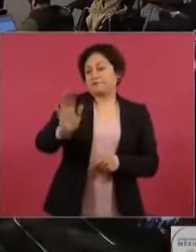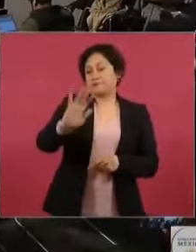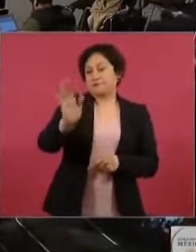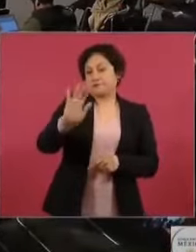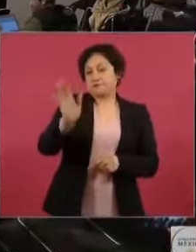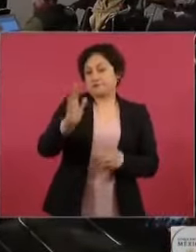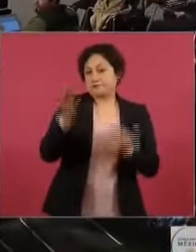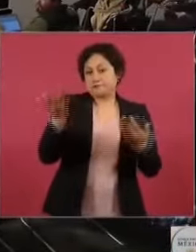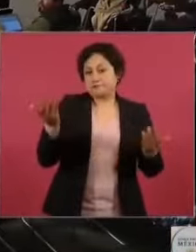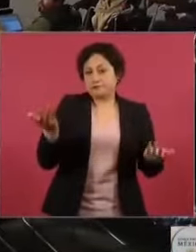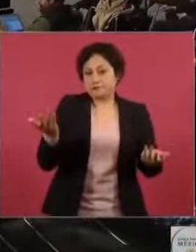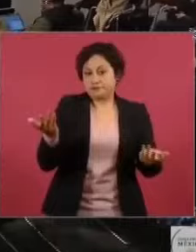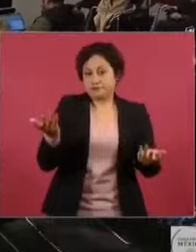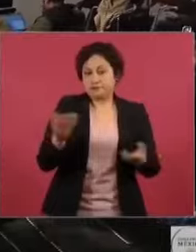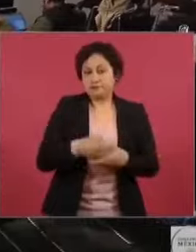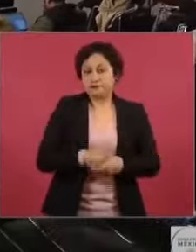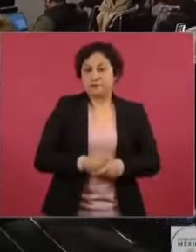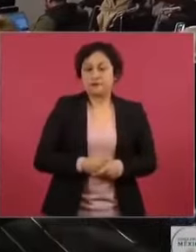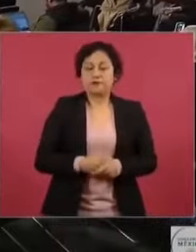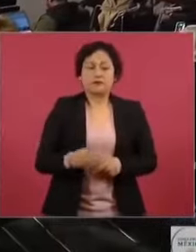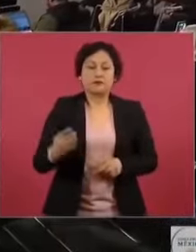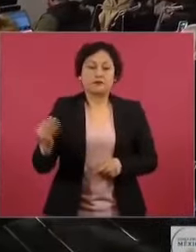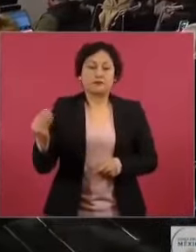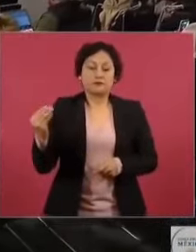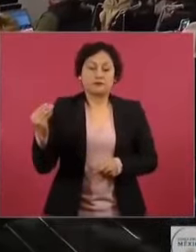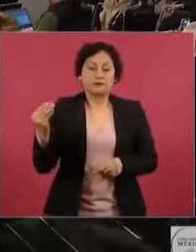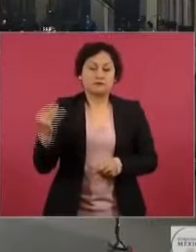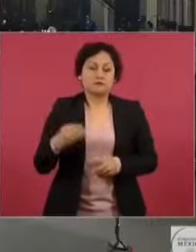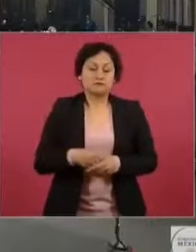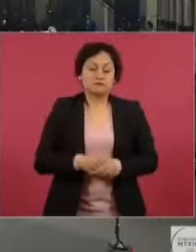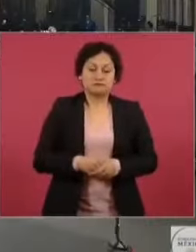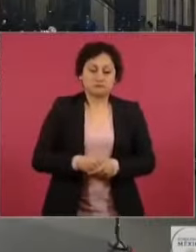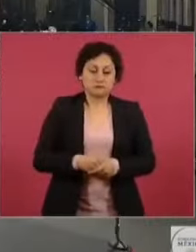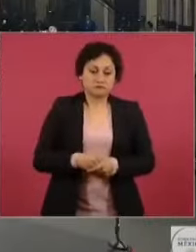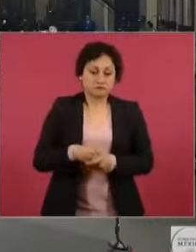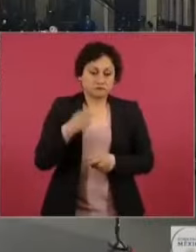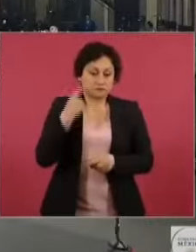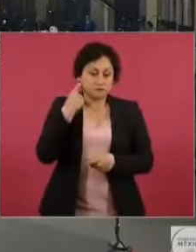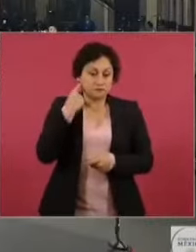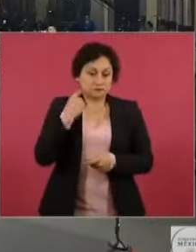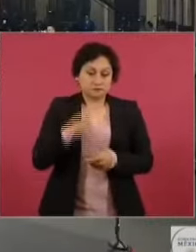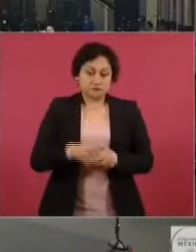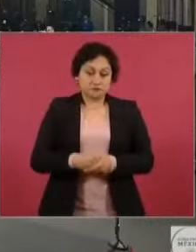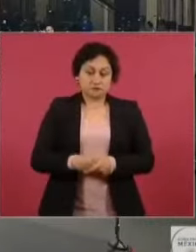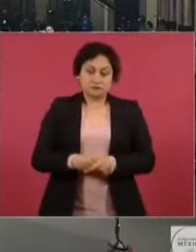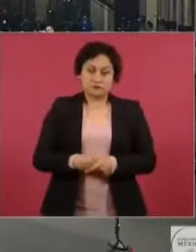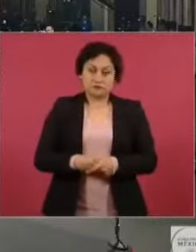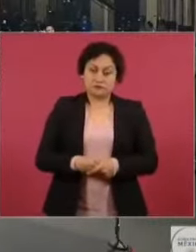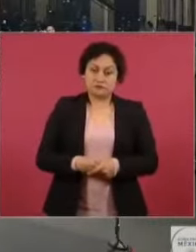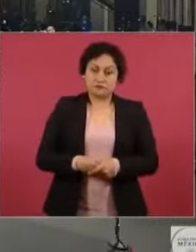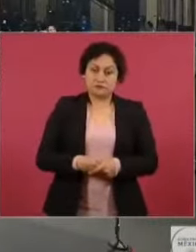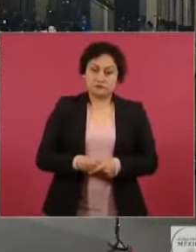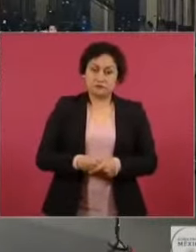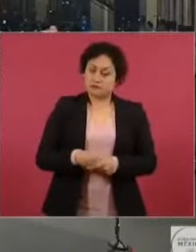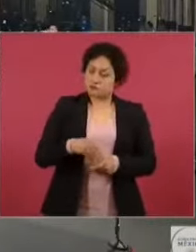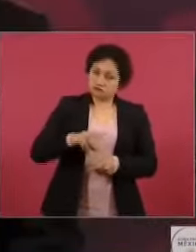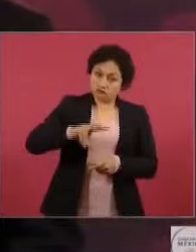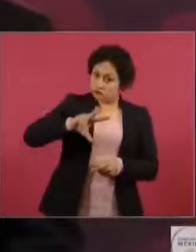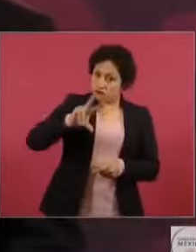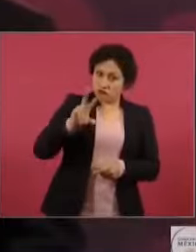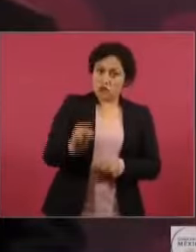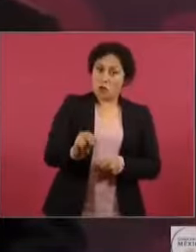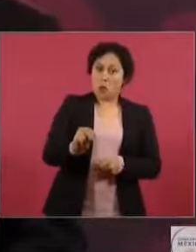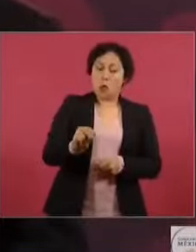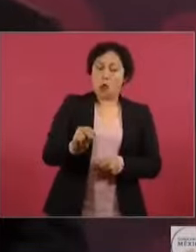lamentablemente, esos ataques pueden escalar a la vida personal, la vida privada de los periodistas, porque ha sido vulnerado